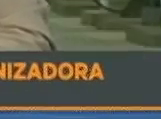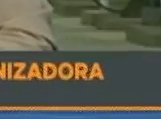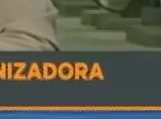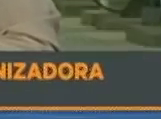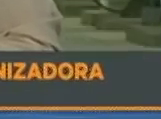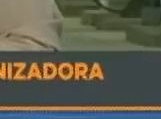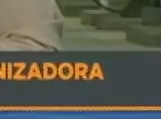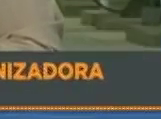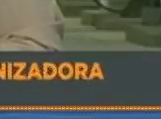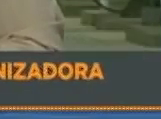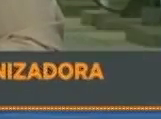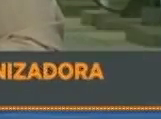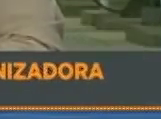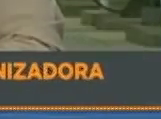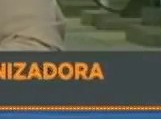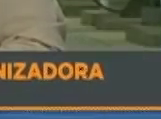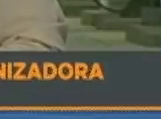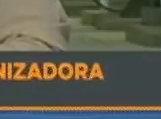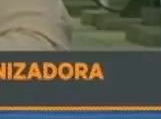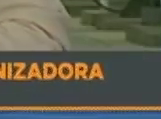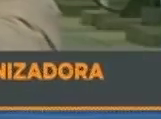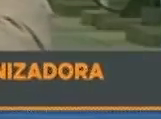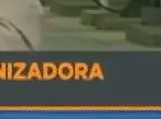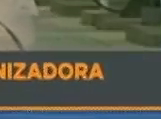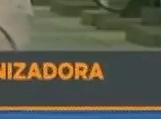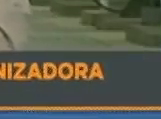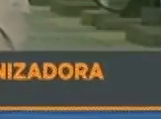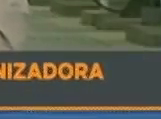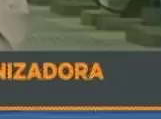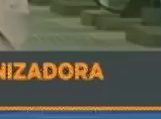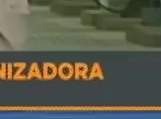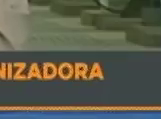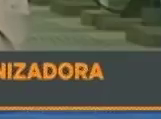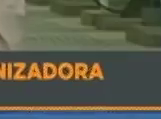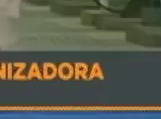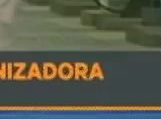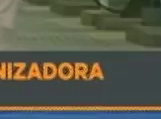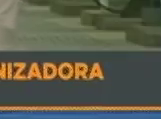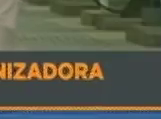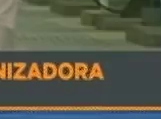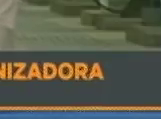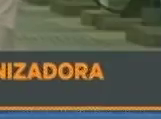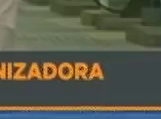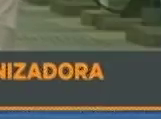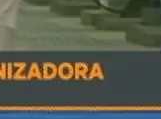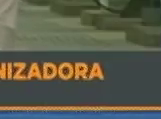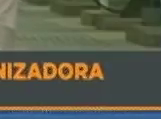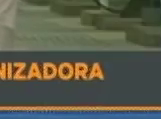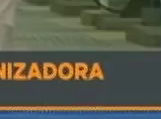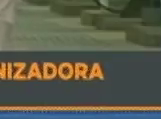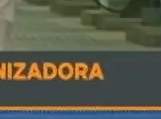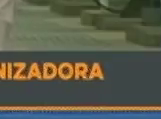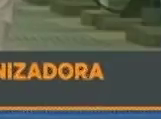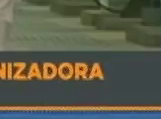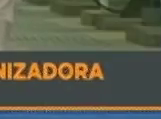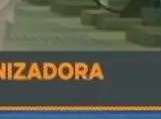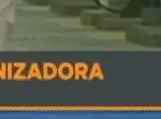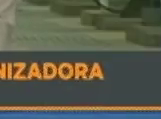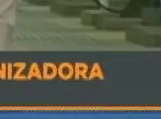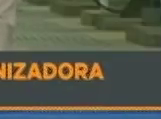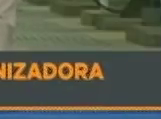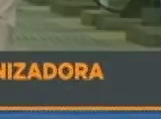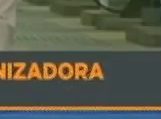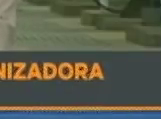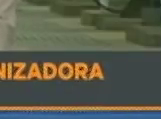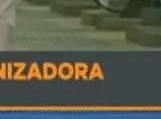revolución. Esta gran planta de agua va a ser regentada, administrada por el